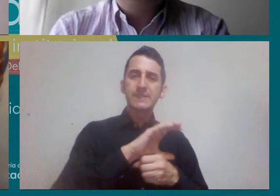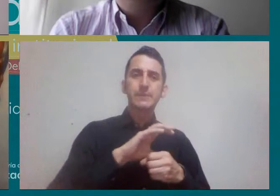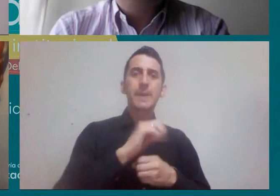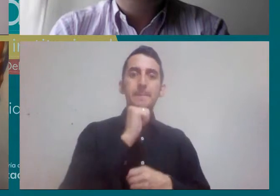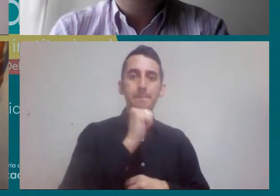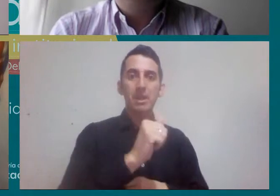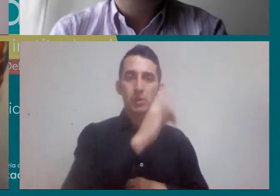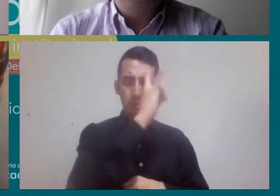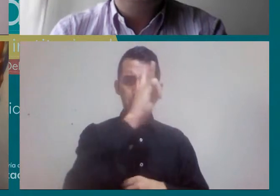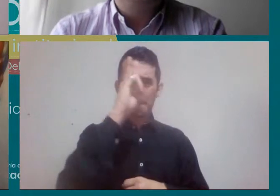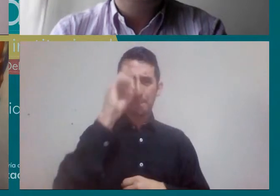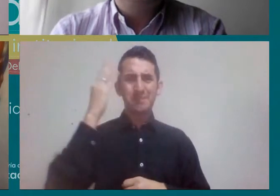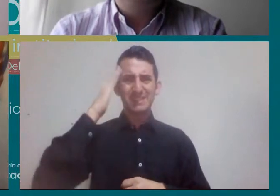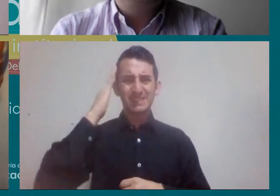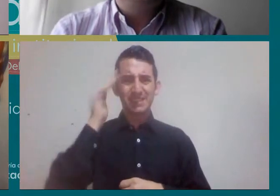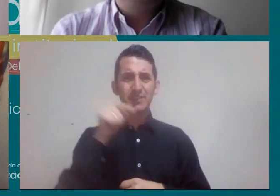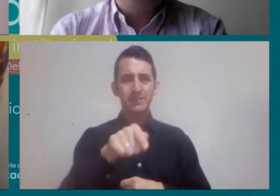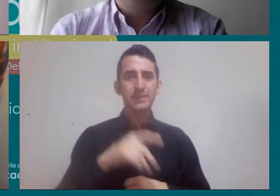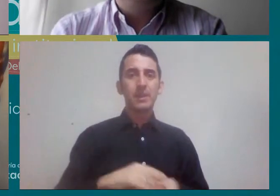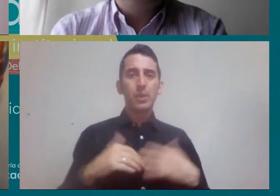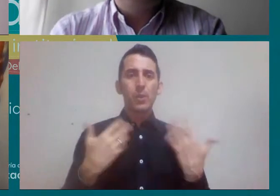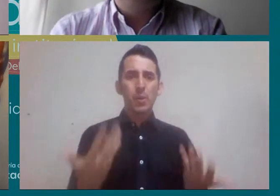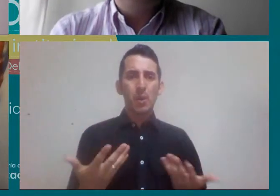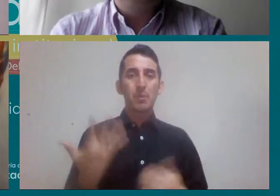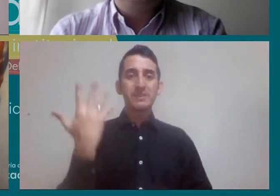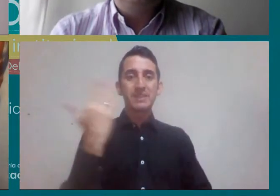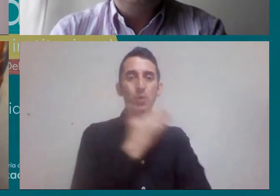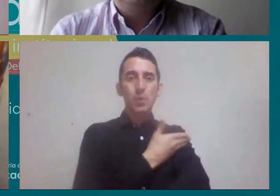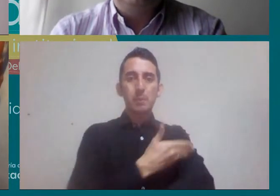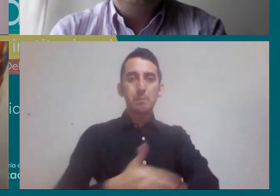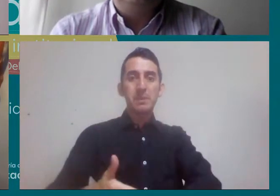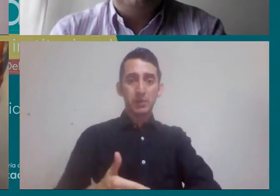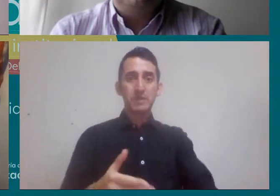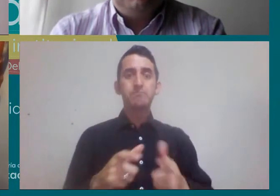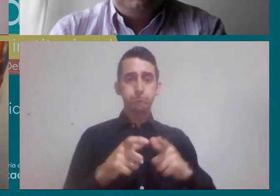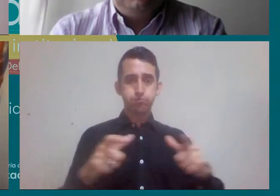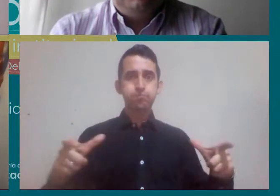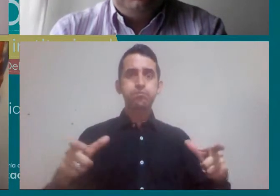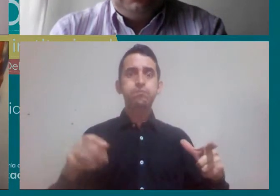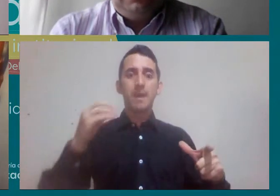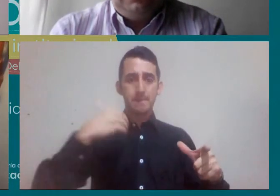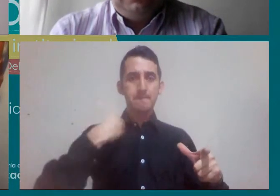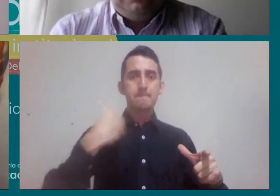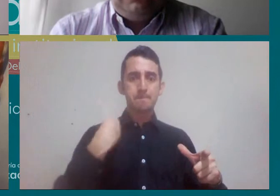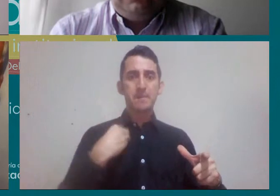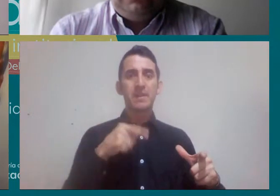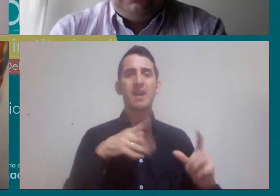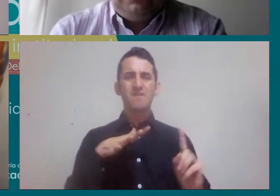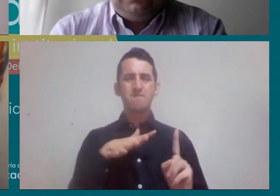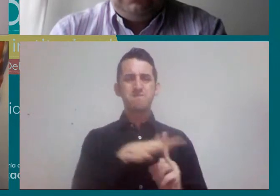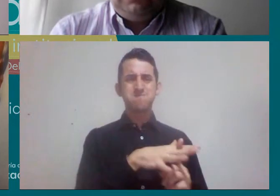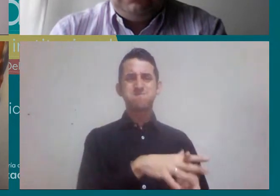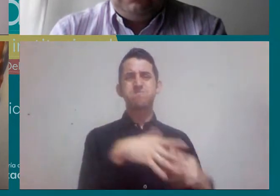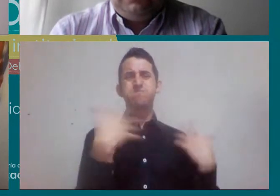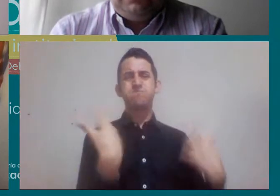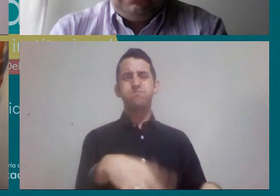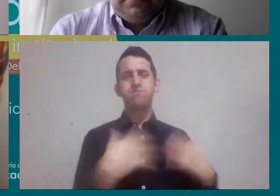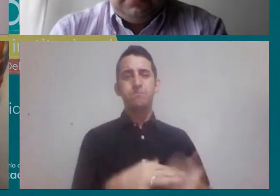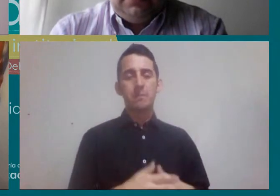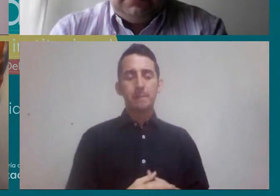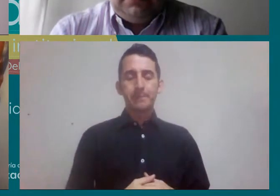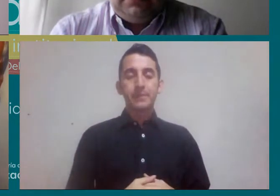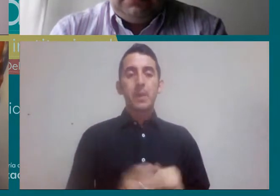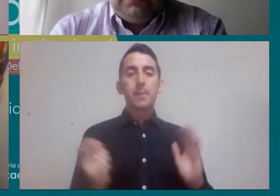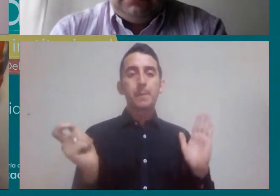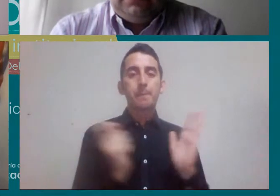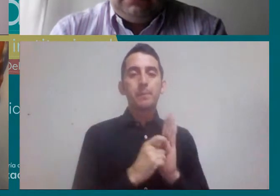Madrid, ya sabéis, somos casi 5,5 millones de madrileños y ha habido, afecta bastante, pero lo cierto es que yo